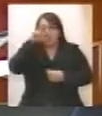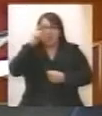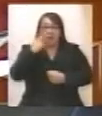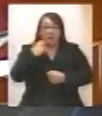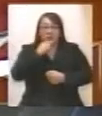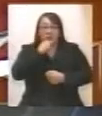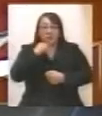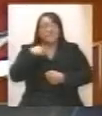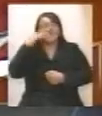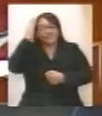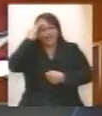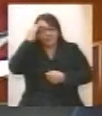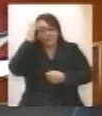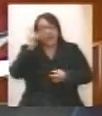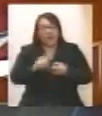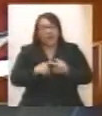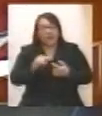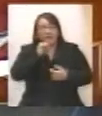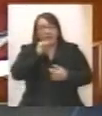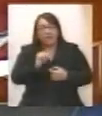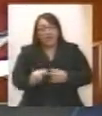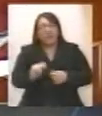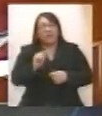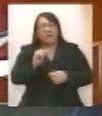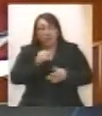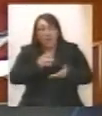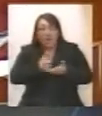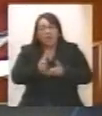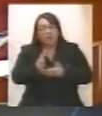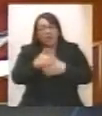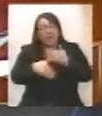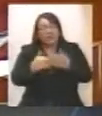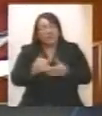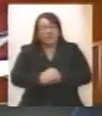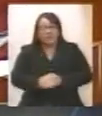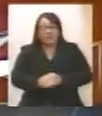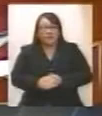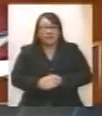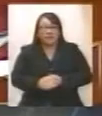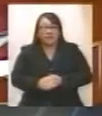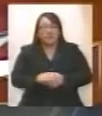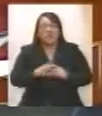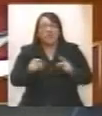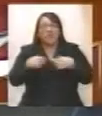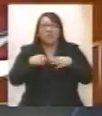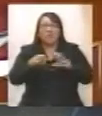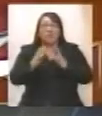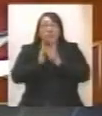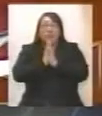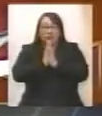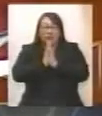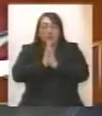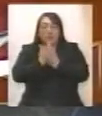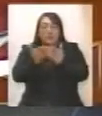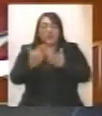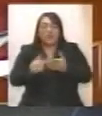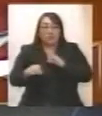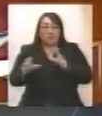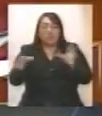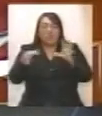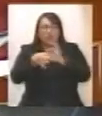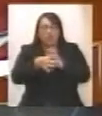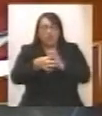peruanas, sabemos que aún hay un largo camino por recorrer. Permítanme instarles que lo